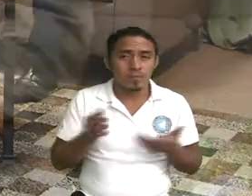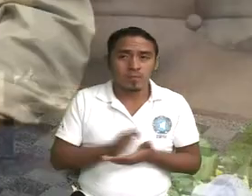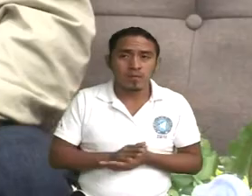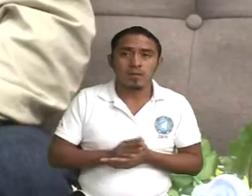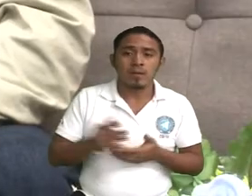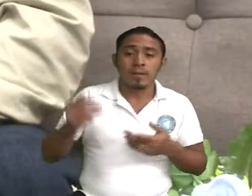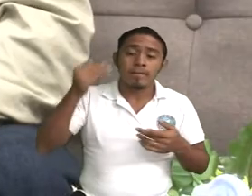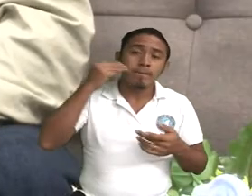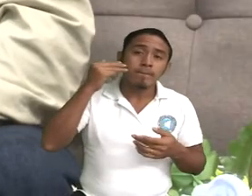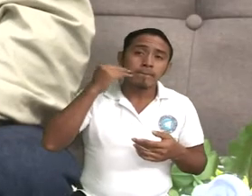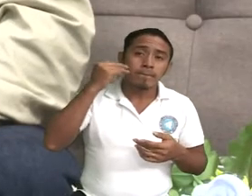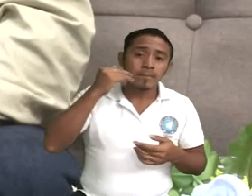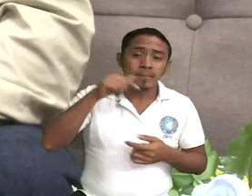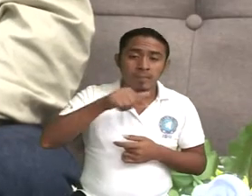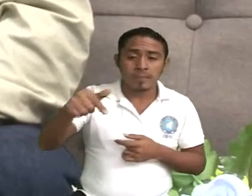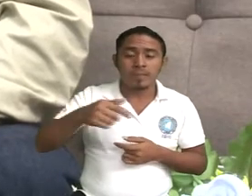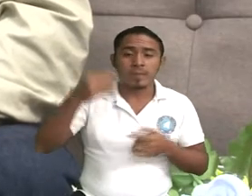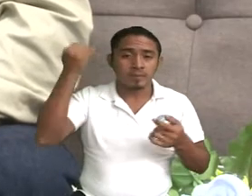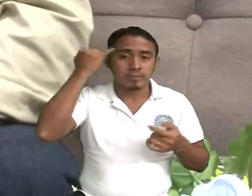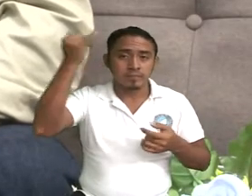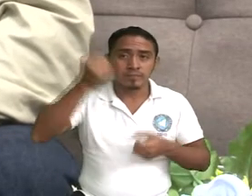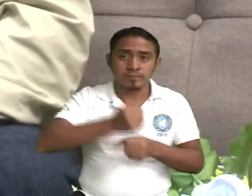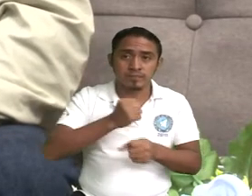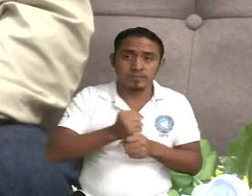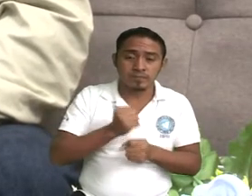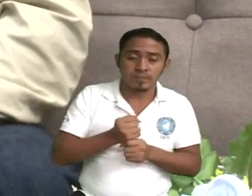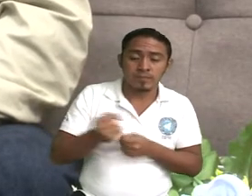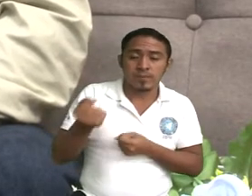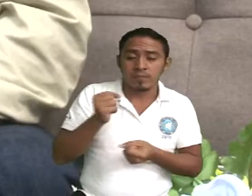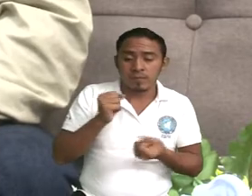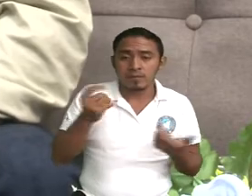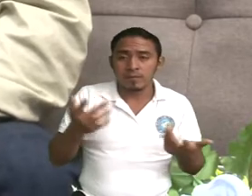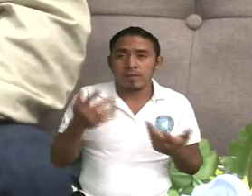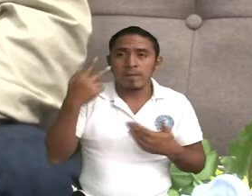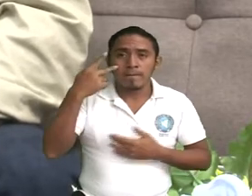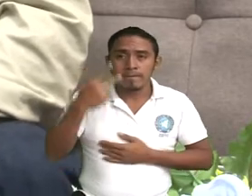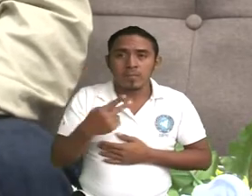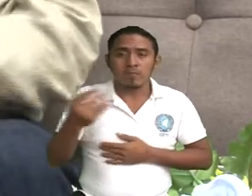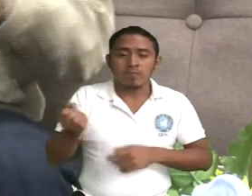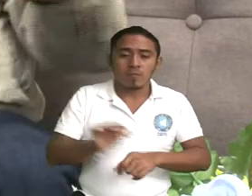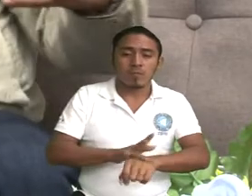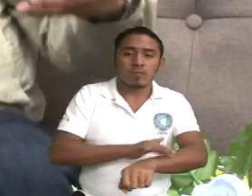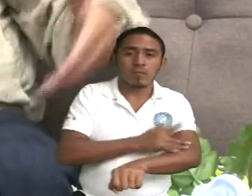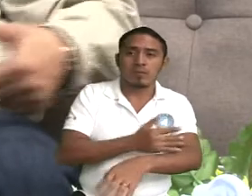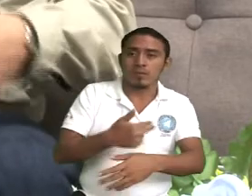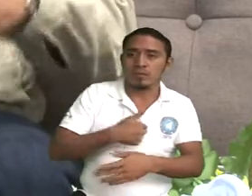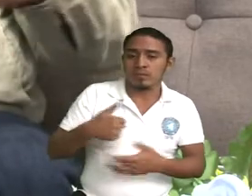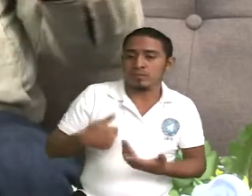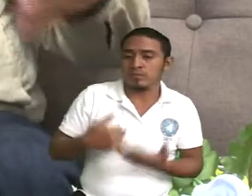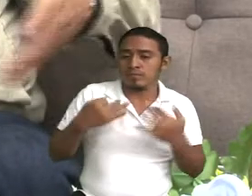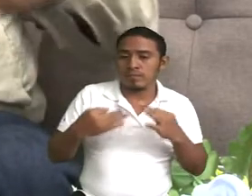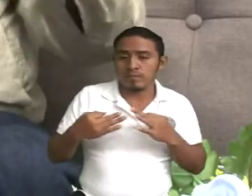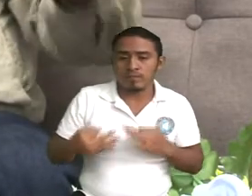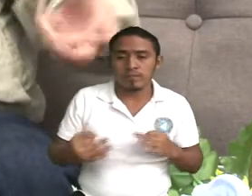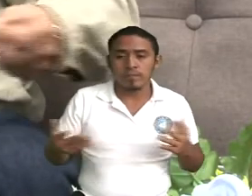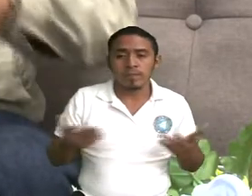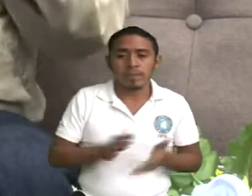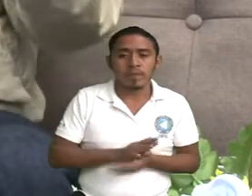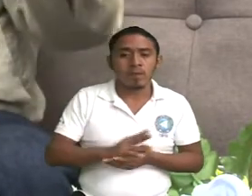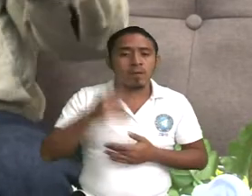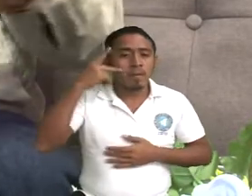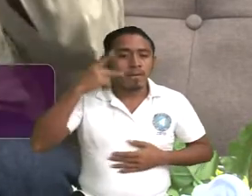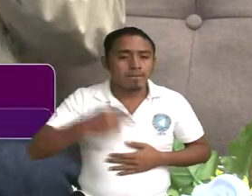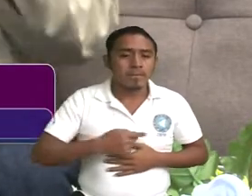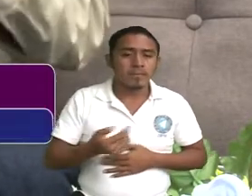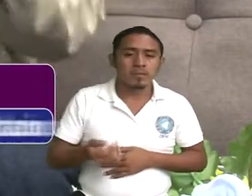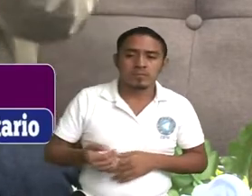las madres emprendedoras ese sentimiento de reconocimiento que ellas han podido percibir,